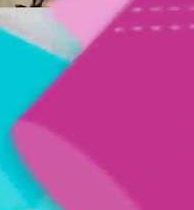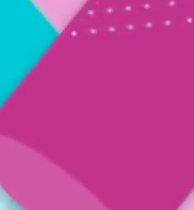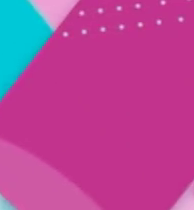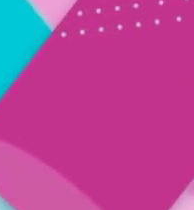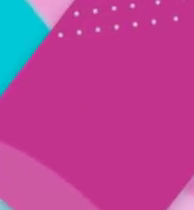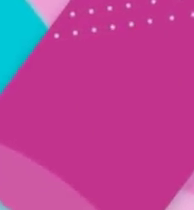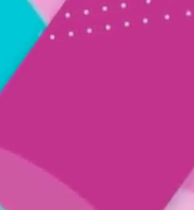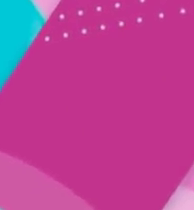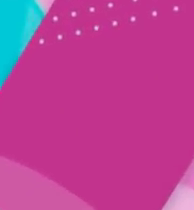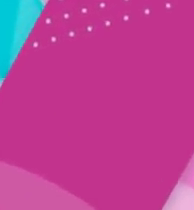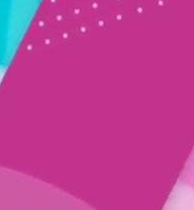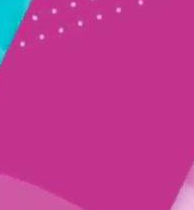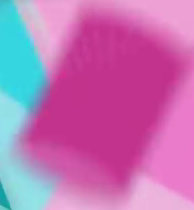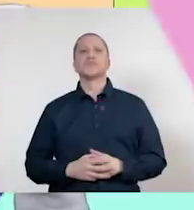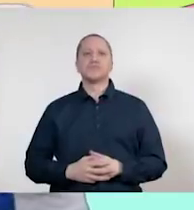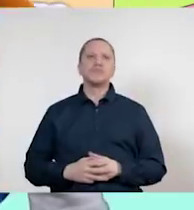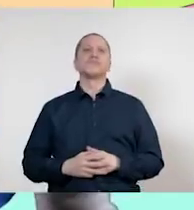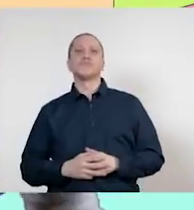juntos.